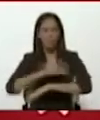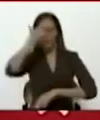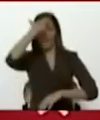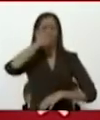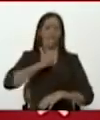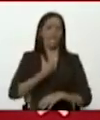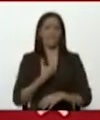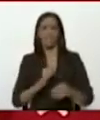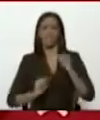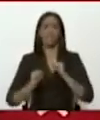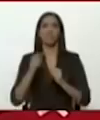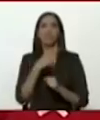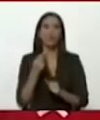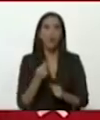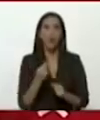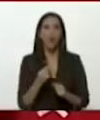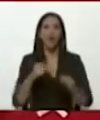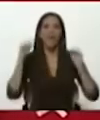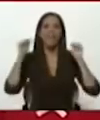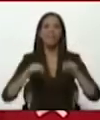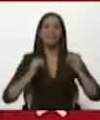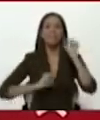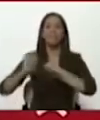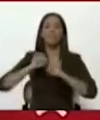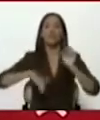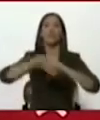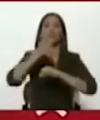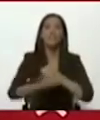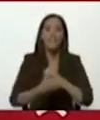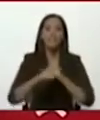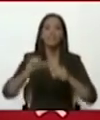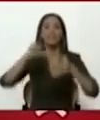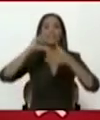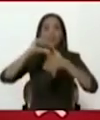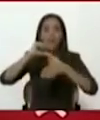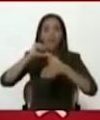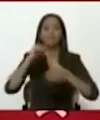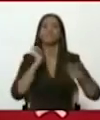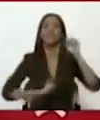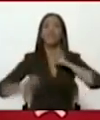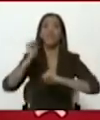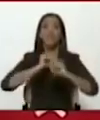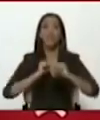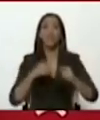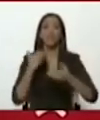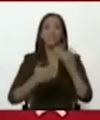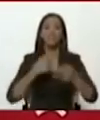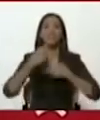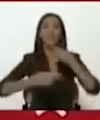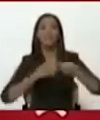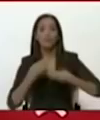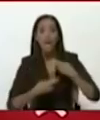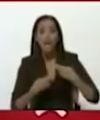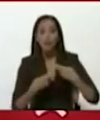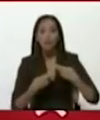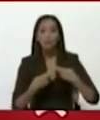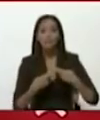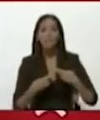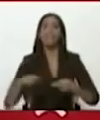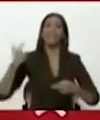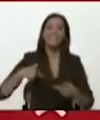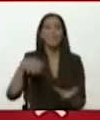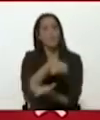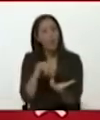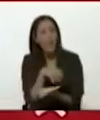personalidad. Se trata de que no me voten de BTV. Se trata de defender un proyecto de Latinoamérica. Se trata de defender un proceso revolucionario. Que